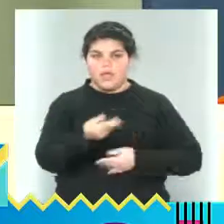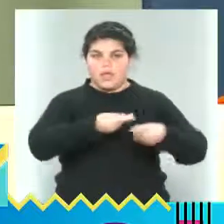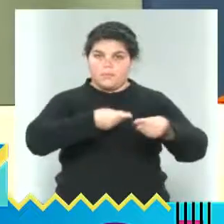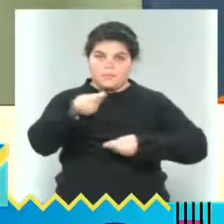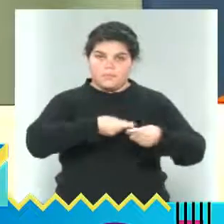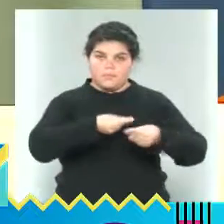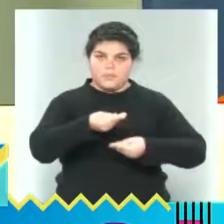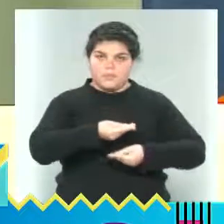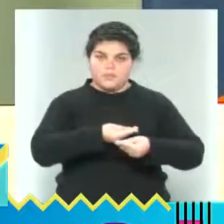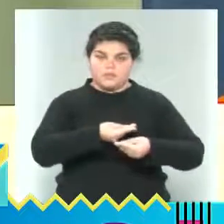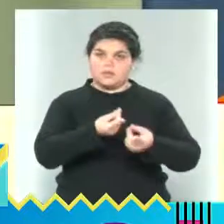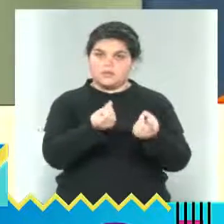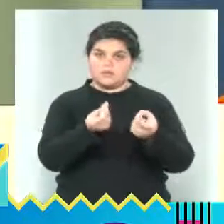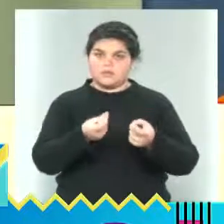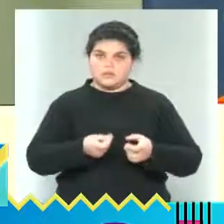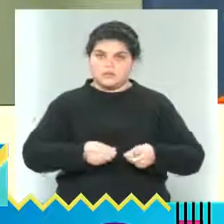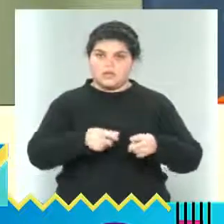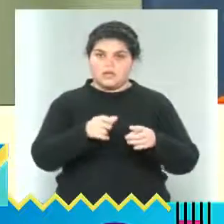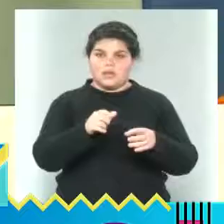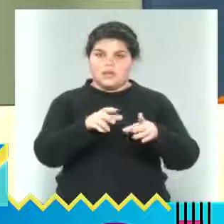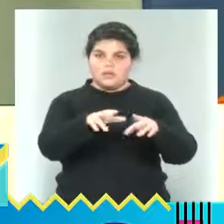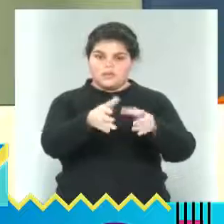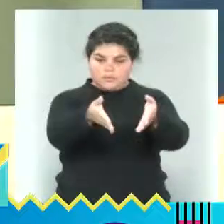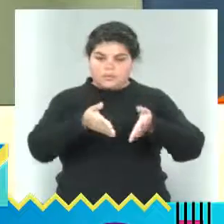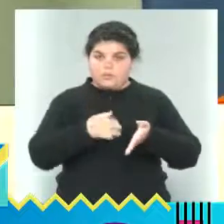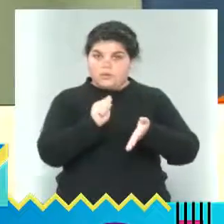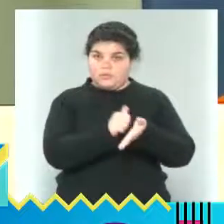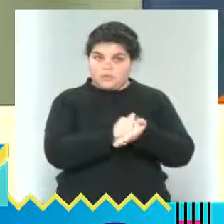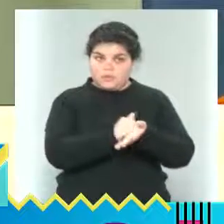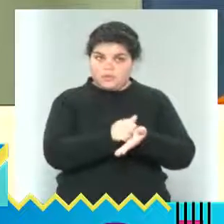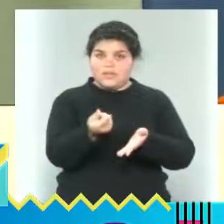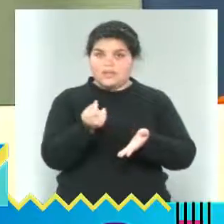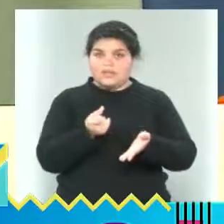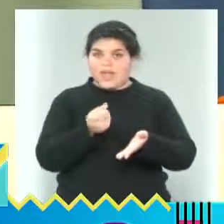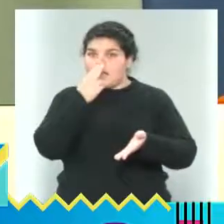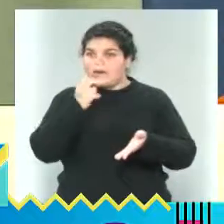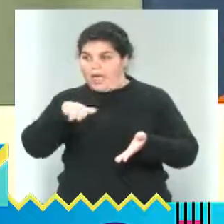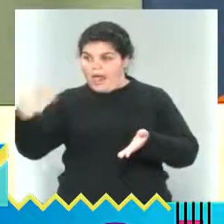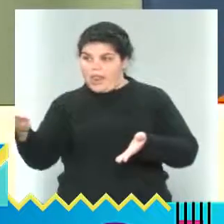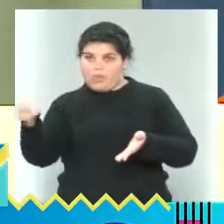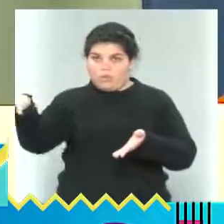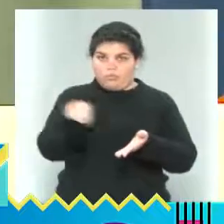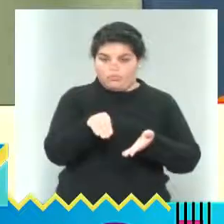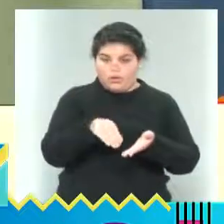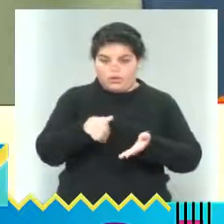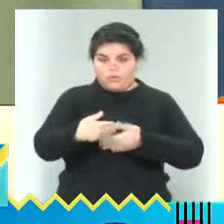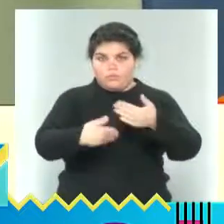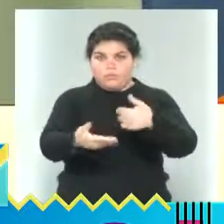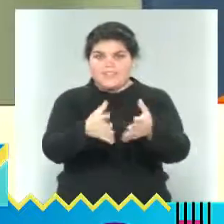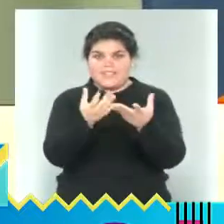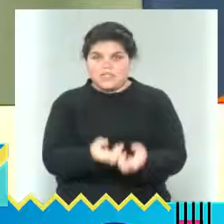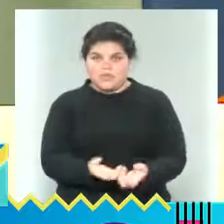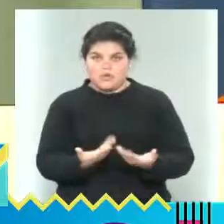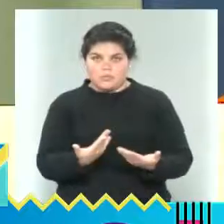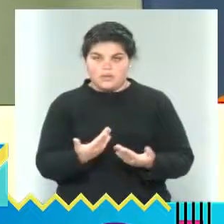vigas de hormigón, utiliza la energía de la de al lado para hacerlo. Pero hay muy poco